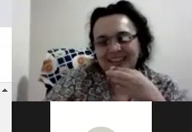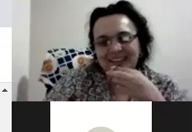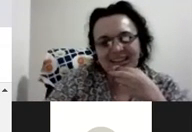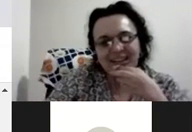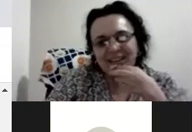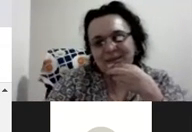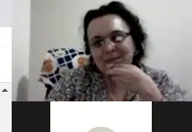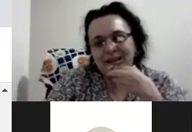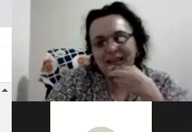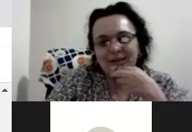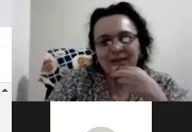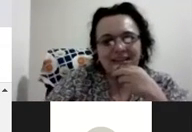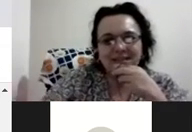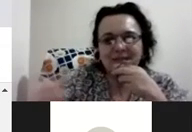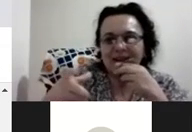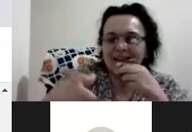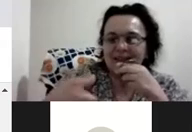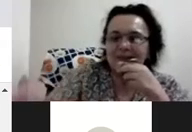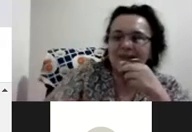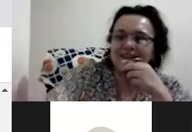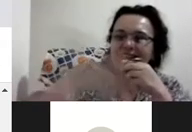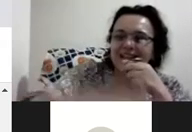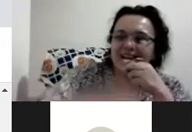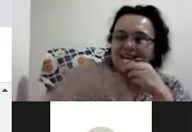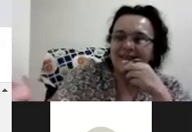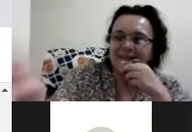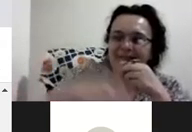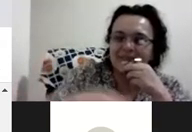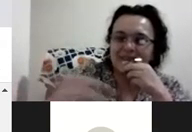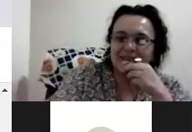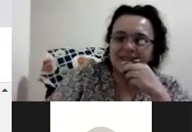de la taza. Y no, para ellos es un guacalito con el que sacan